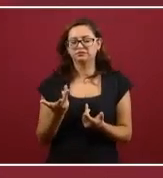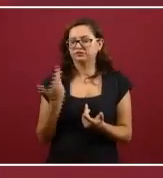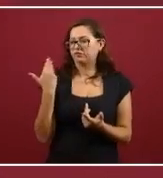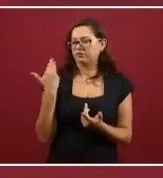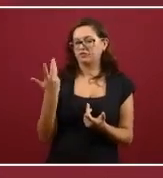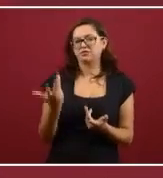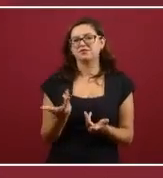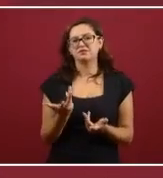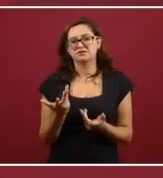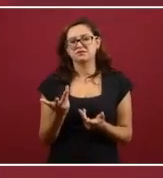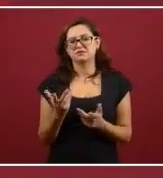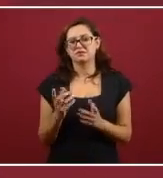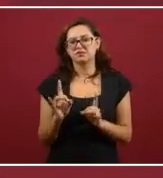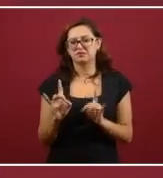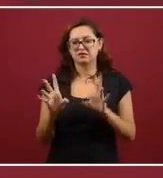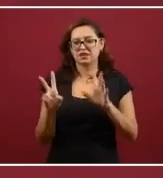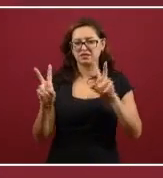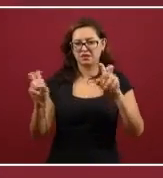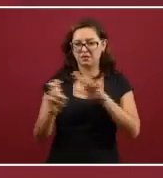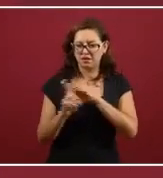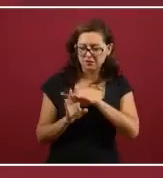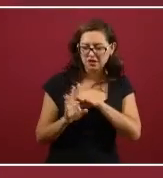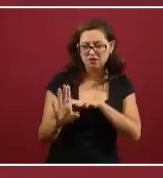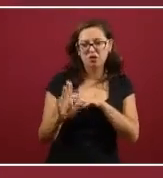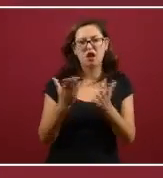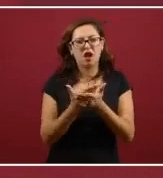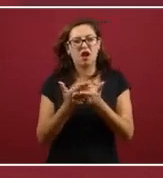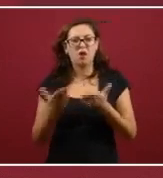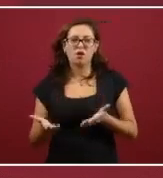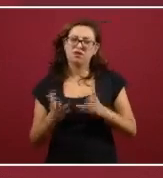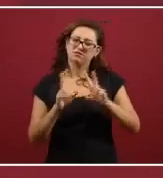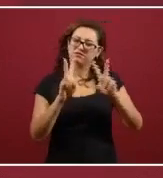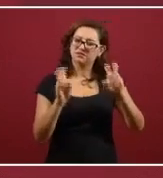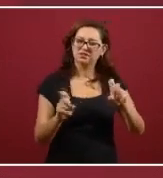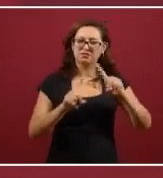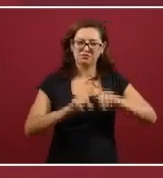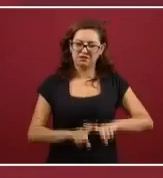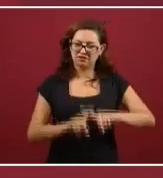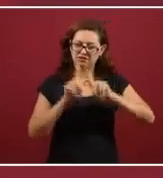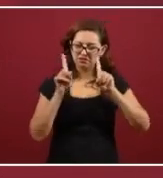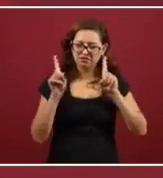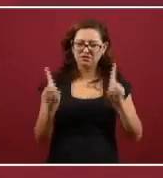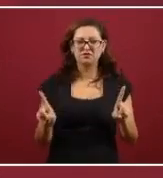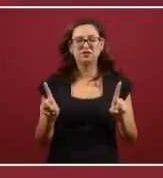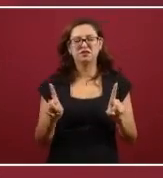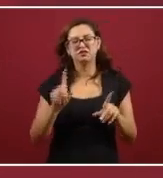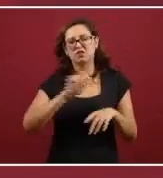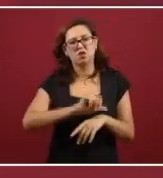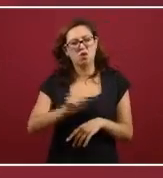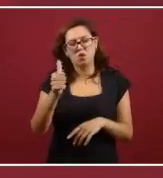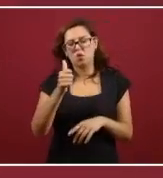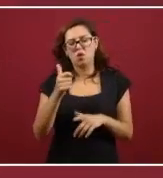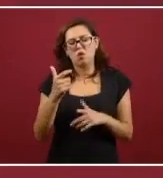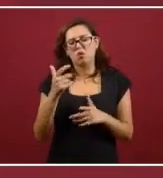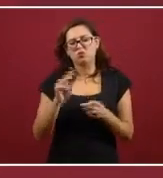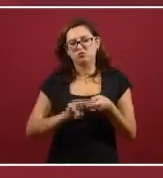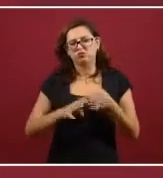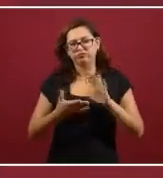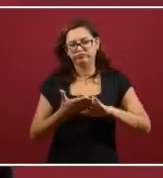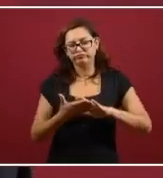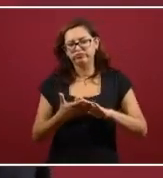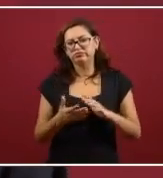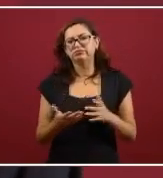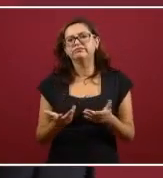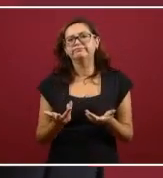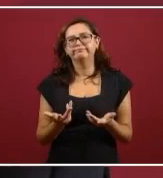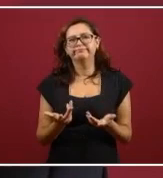la cuestión migratoria, que esto era de otro orden. Y en efecto,